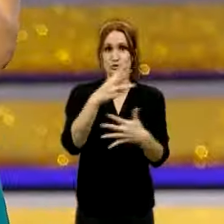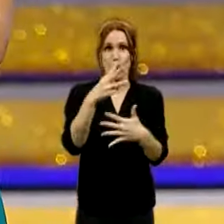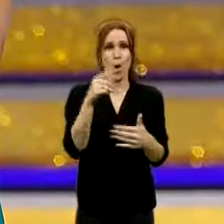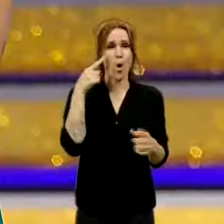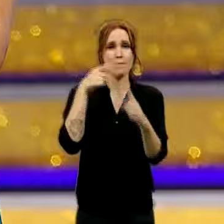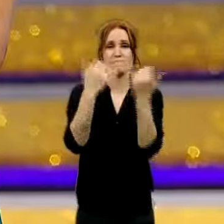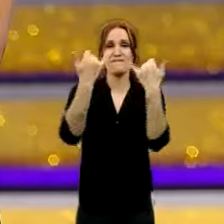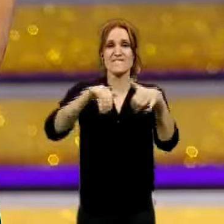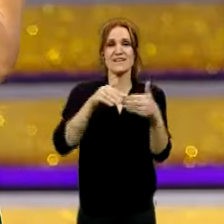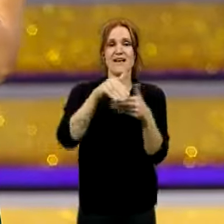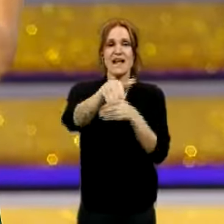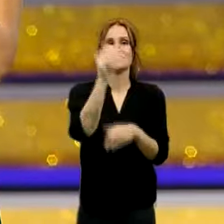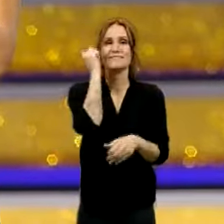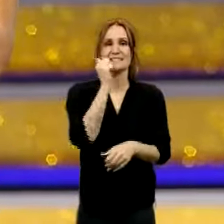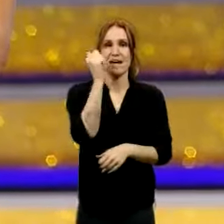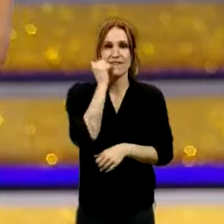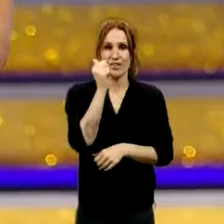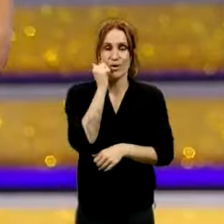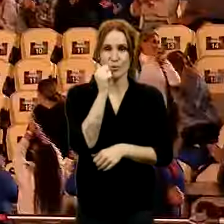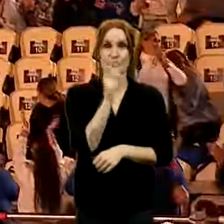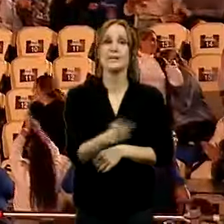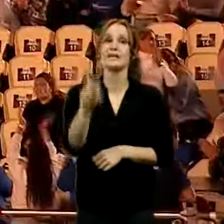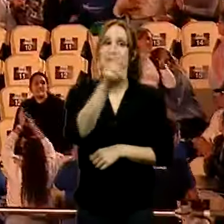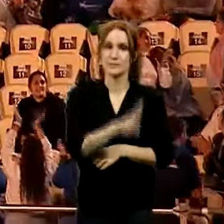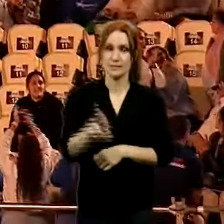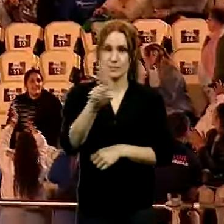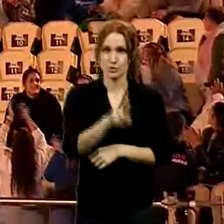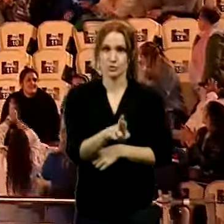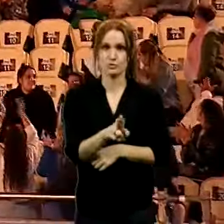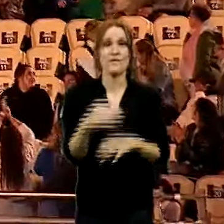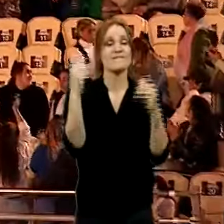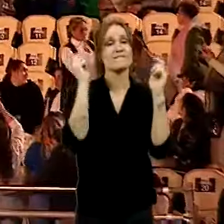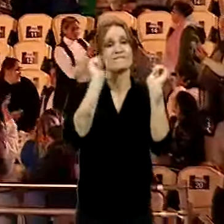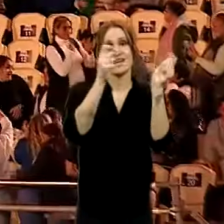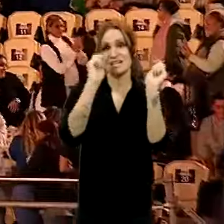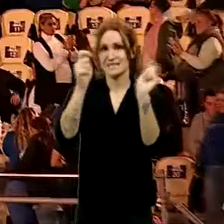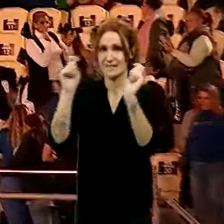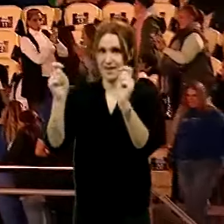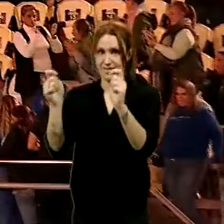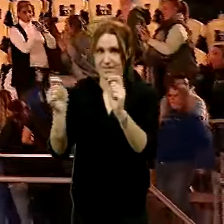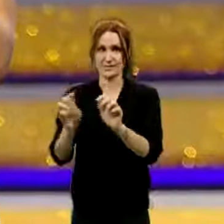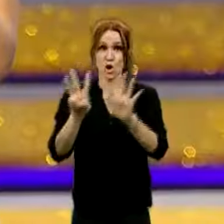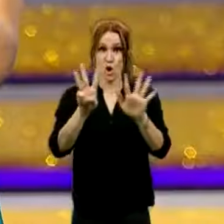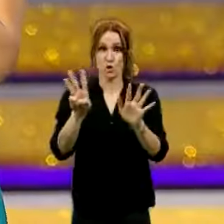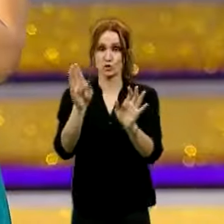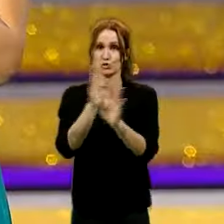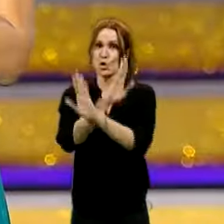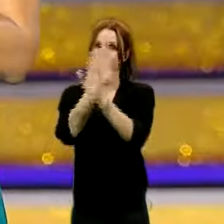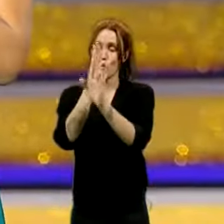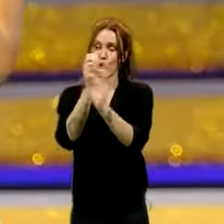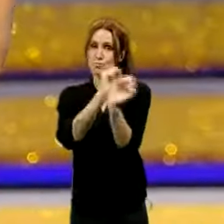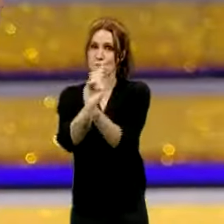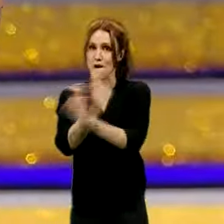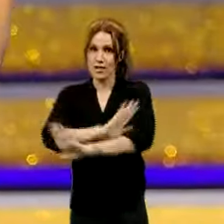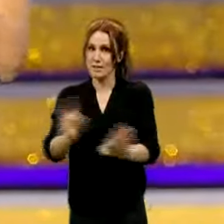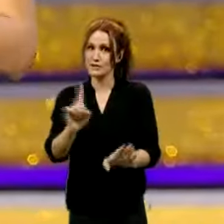final del sábado. Volvemos a decir que muchas felicidades, no muchas solo a las felicidades, 8, muchas felicidades a todas. Al resto,